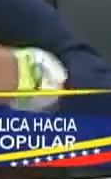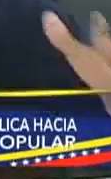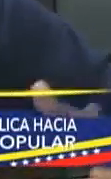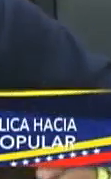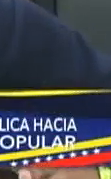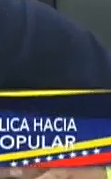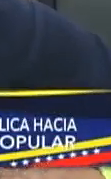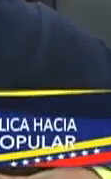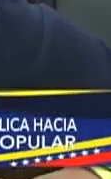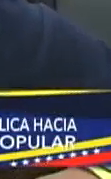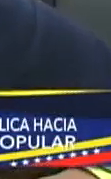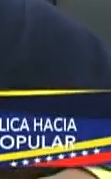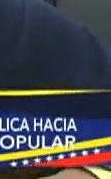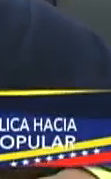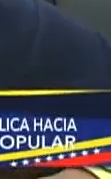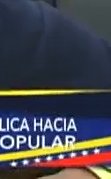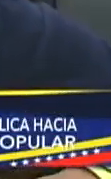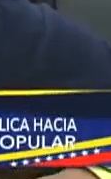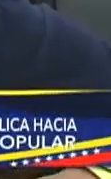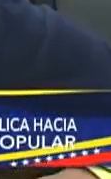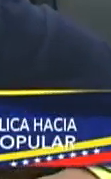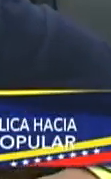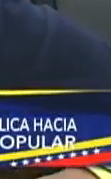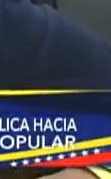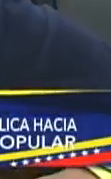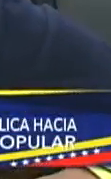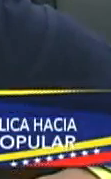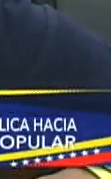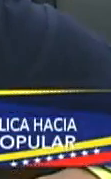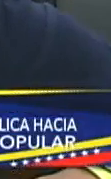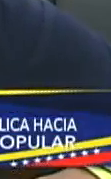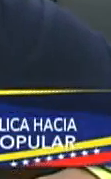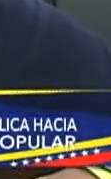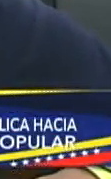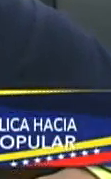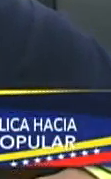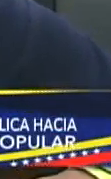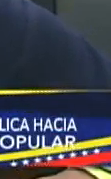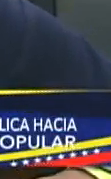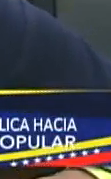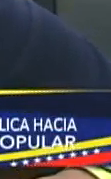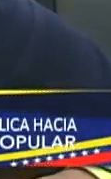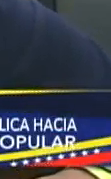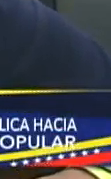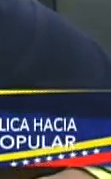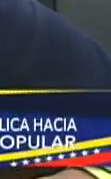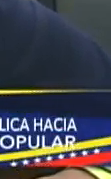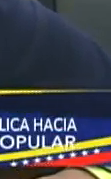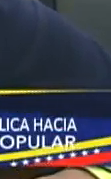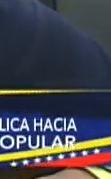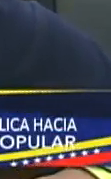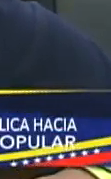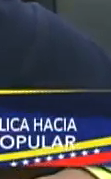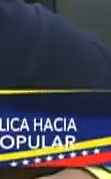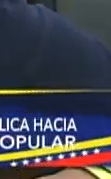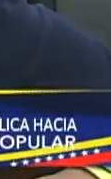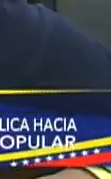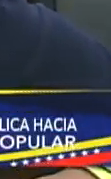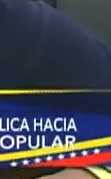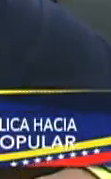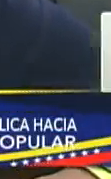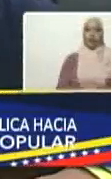sabemos cuánto pudieran aportar al PIB. Por ejemplo, en las comunas del país creemos que hay comunas potenciales económicas, como por ejemplo la